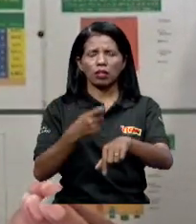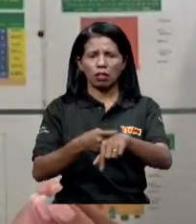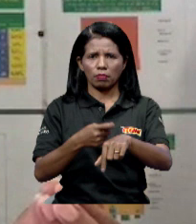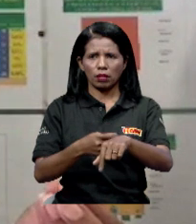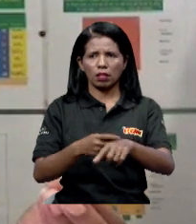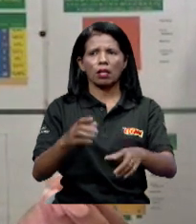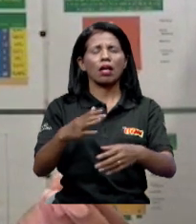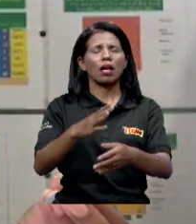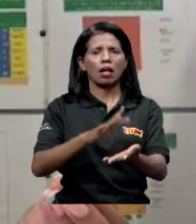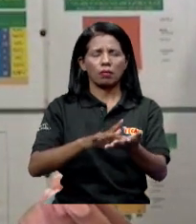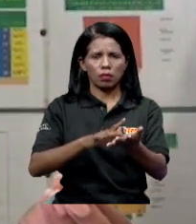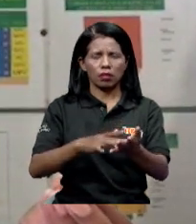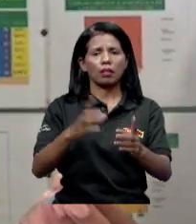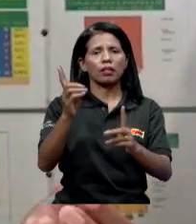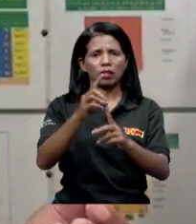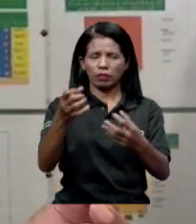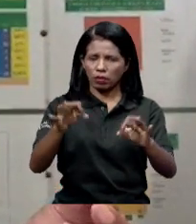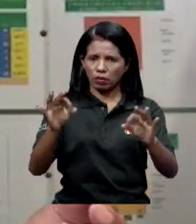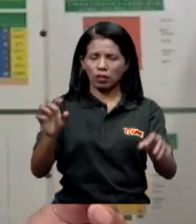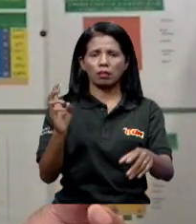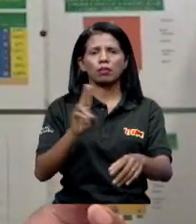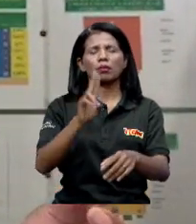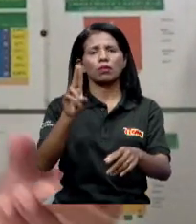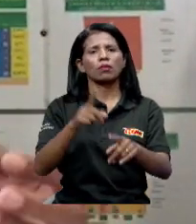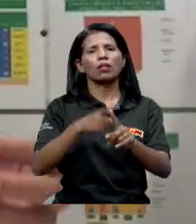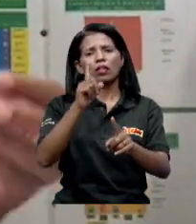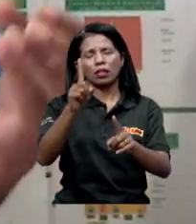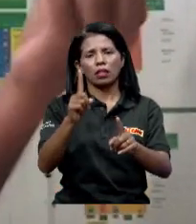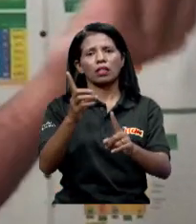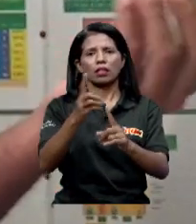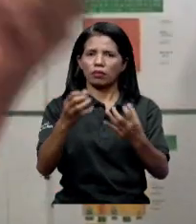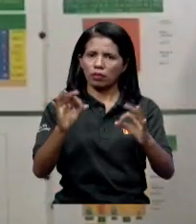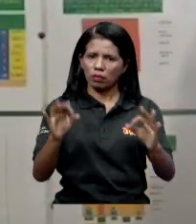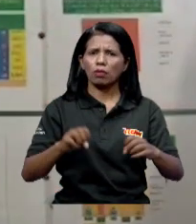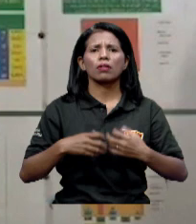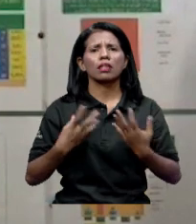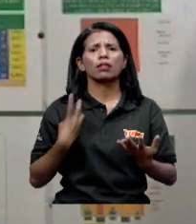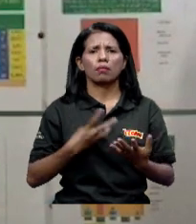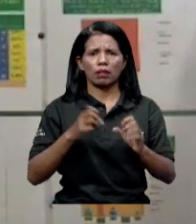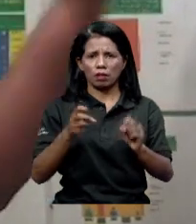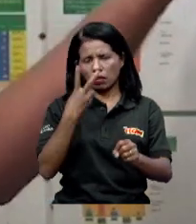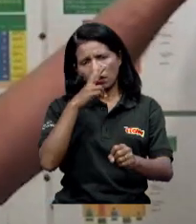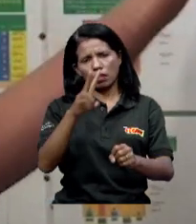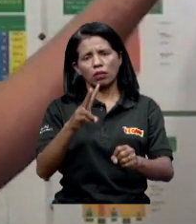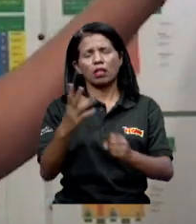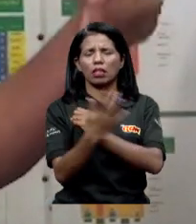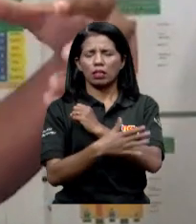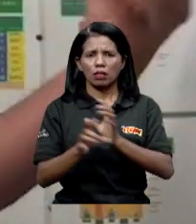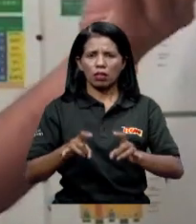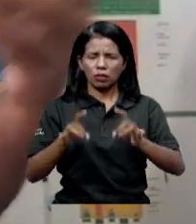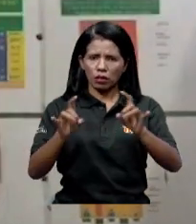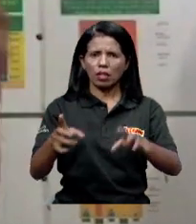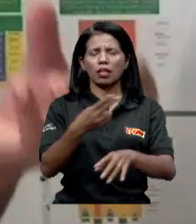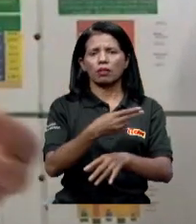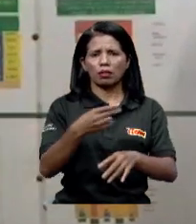dalmo basic spire no más y también usa hela fulan spire. Ta uinsa y también hare to que tiene nasa un vizino sira Australia Indonesia basic